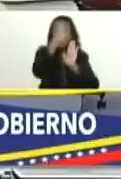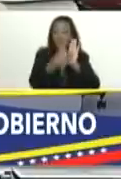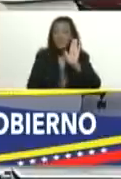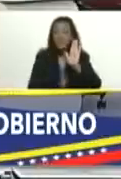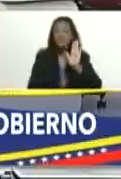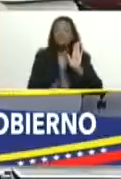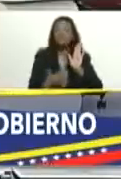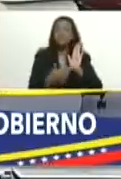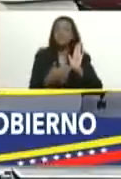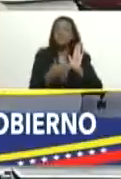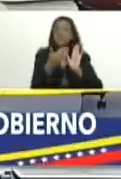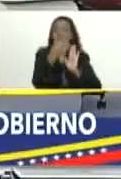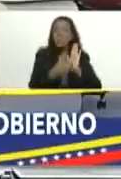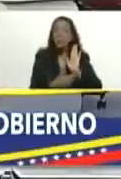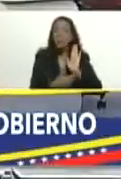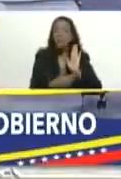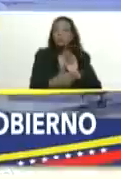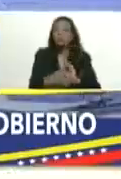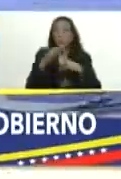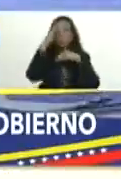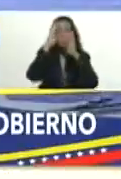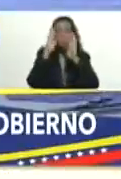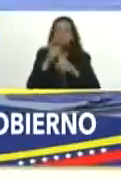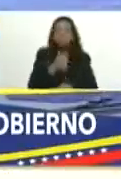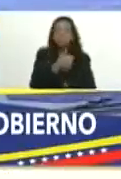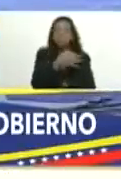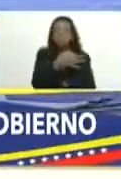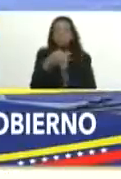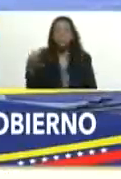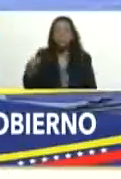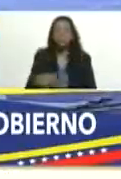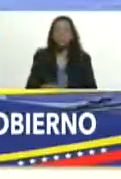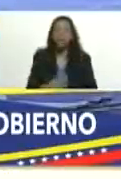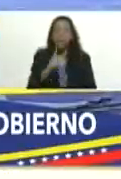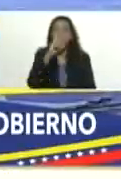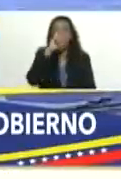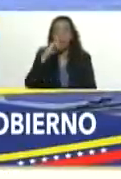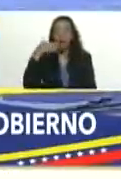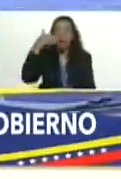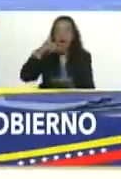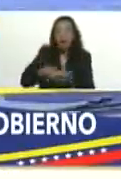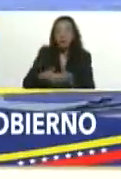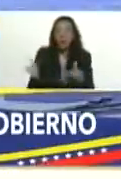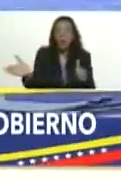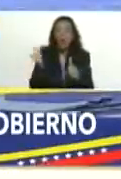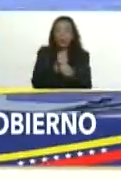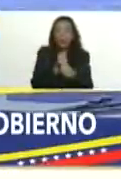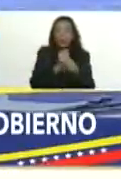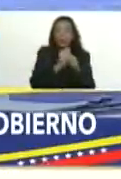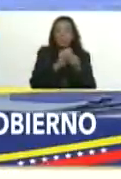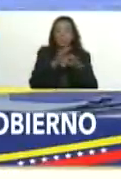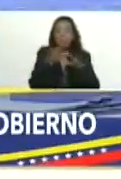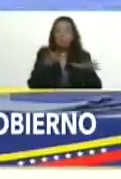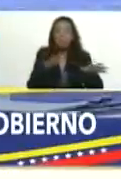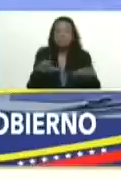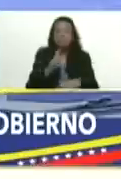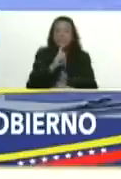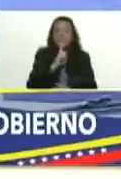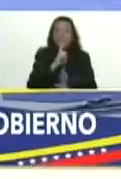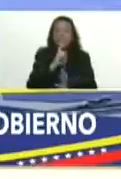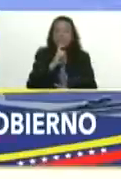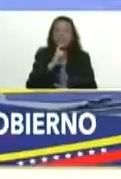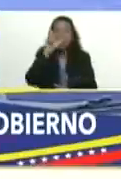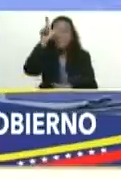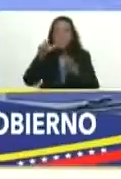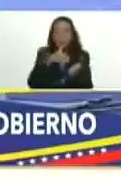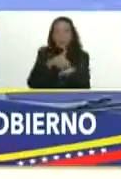resultados son auspiciosos, porque en un año hemos logrado remover las telarañas del